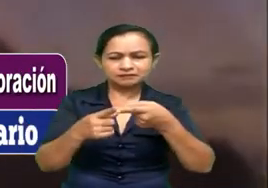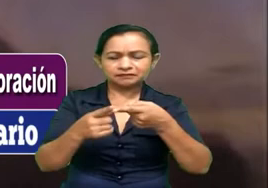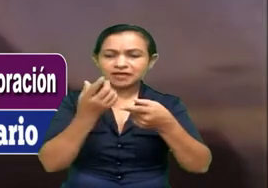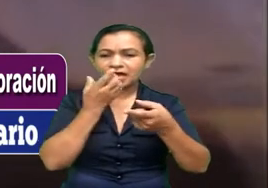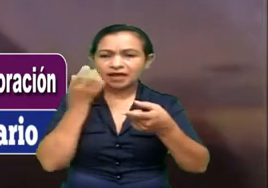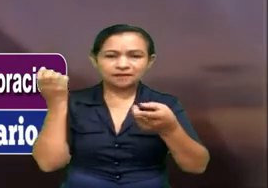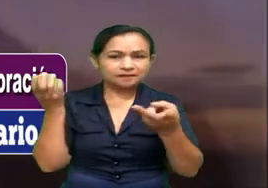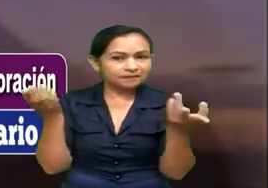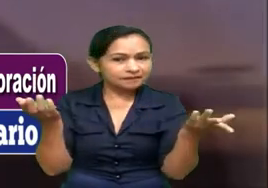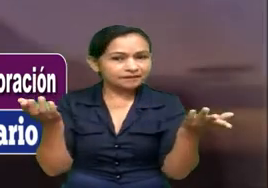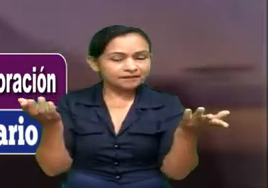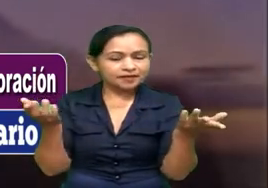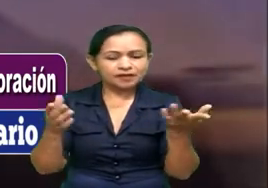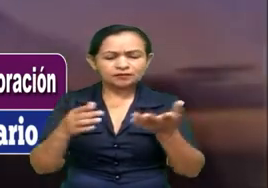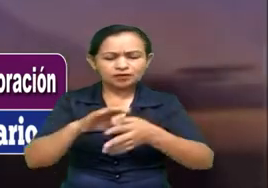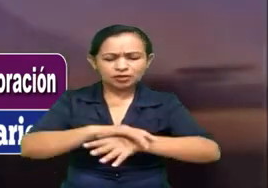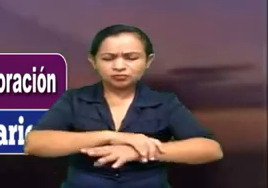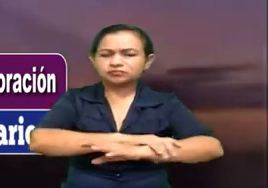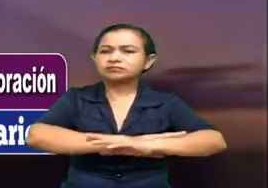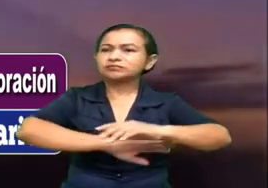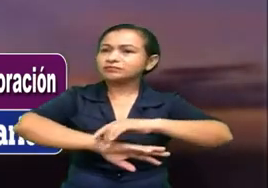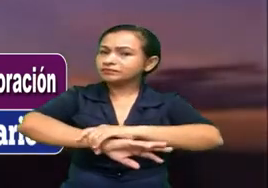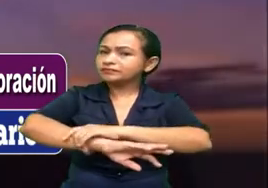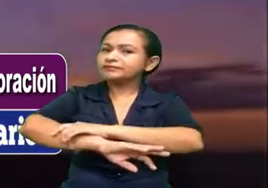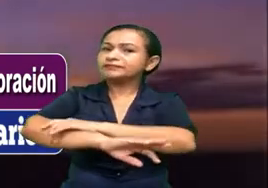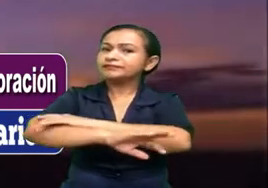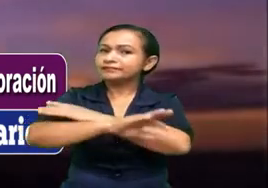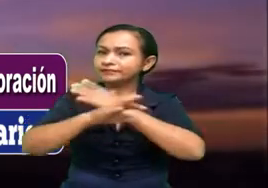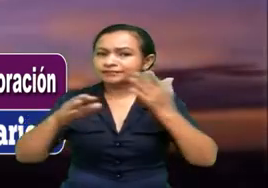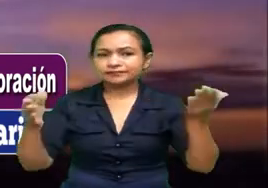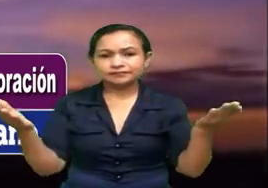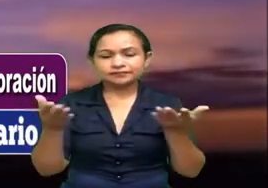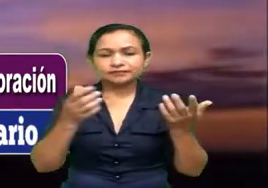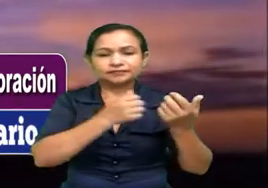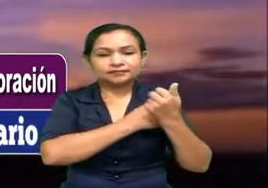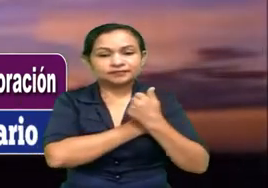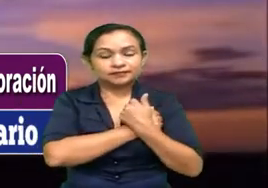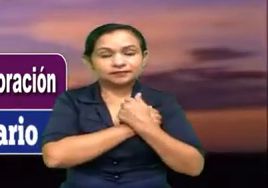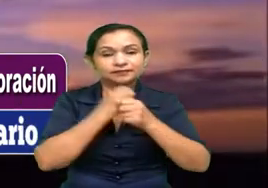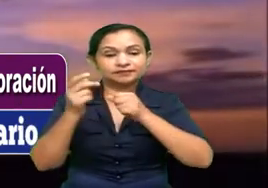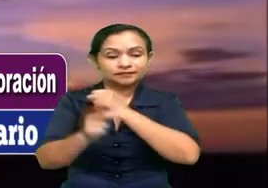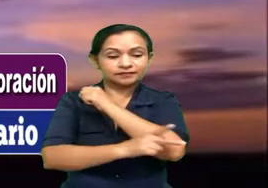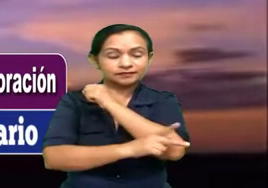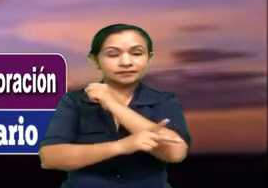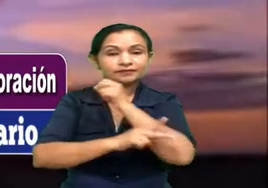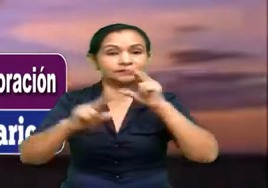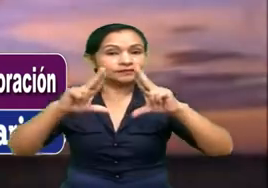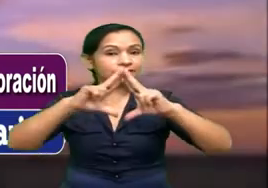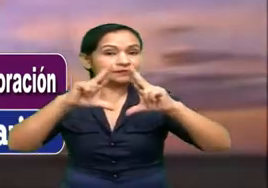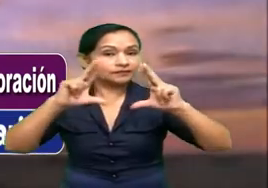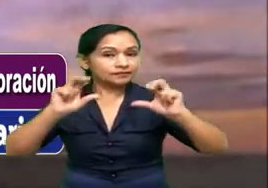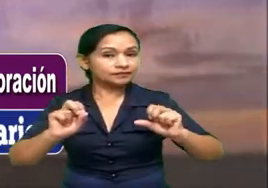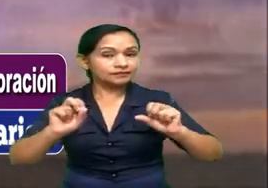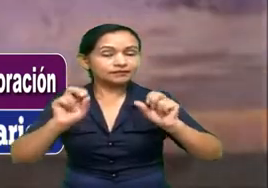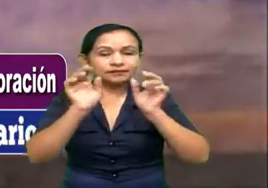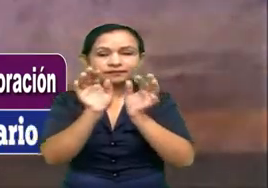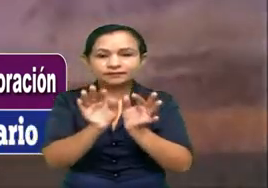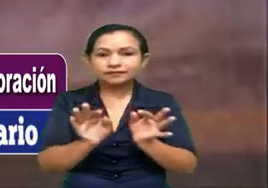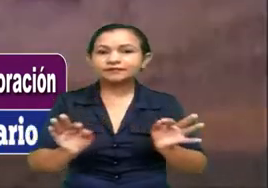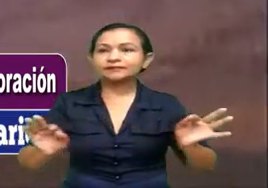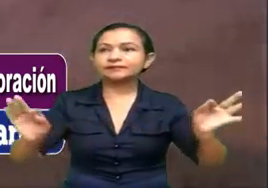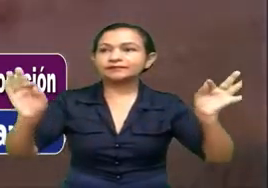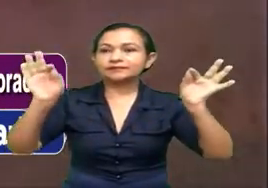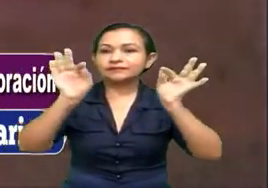piedra, pero con la valentía y con el amor patrio de los nicaragüenses. Y por eso es tan importante